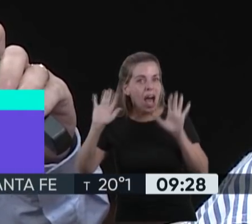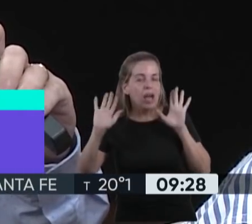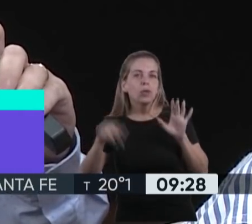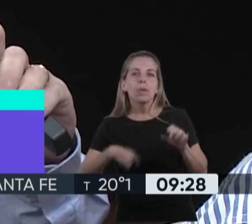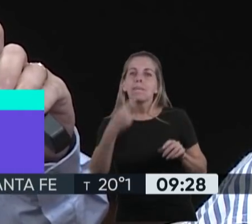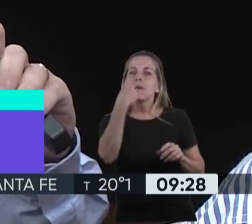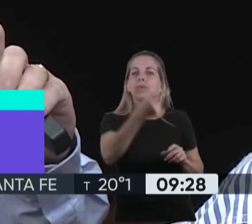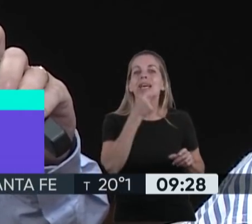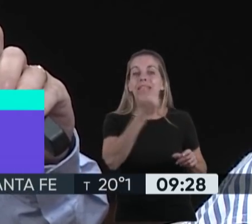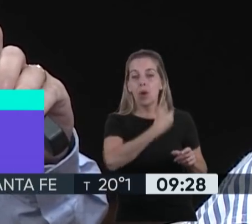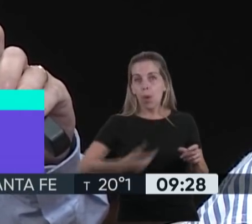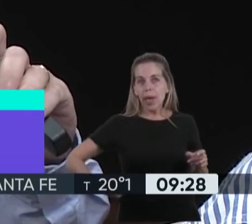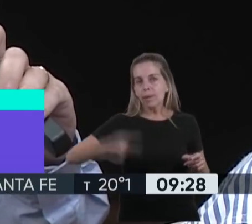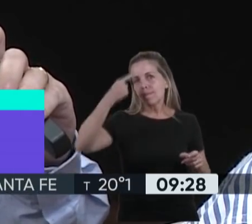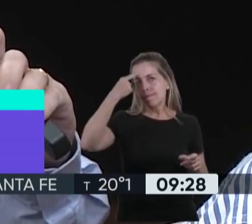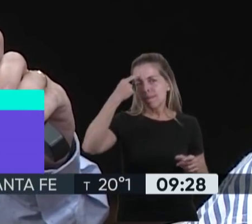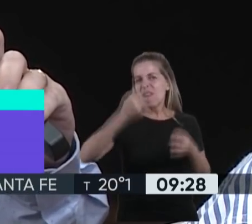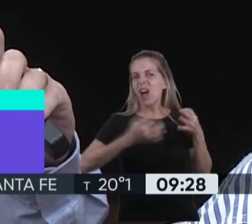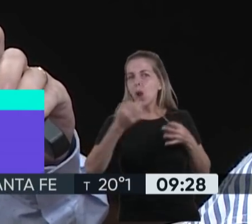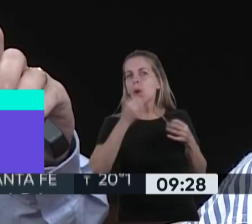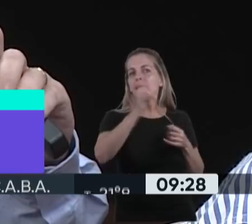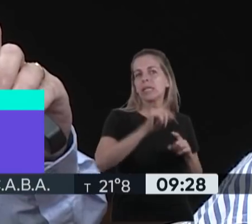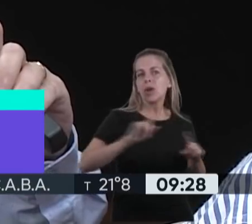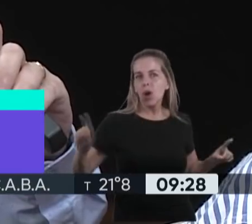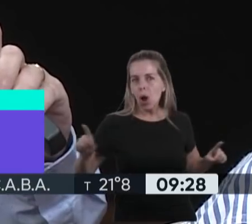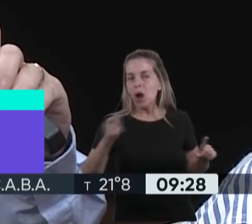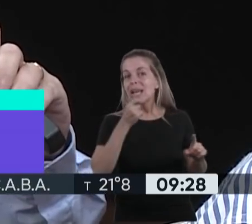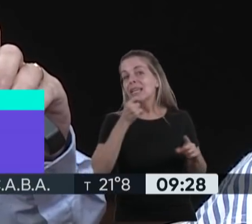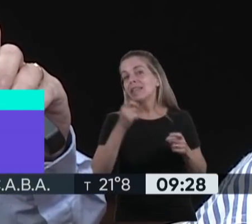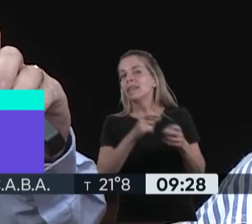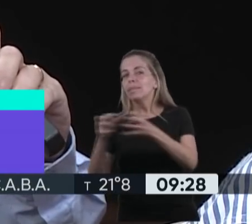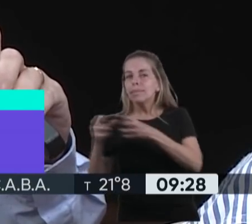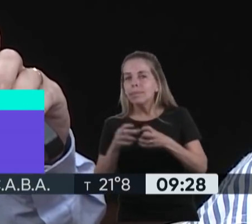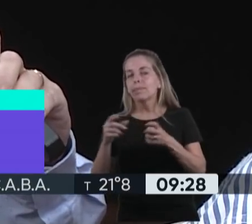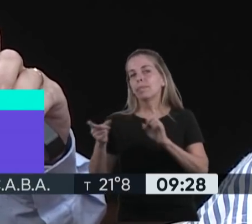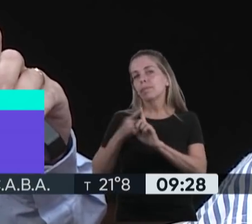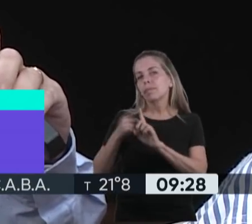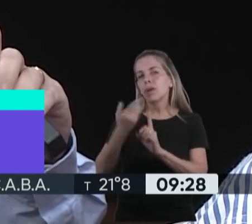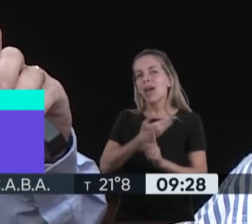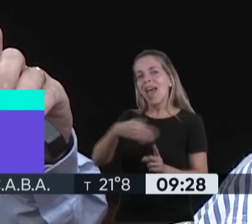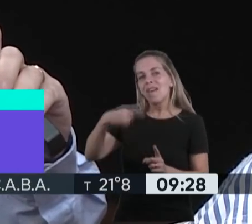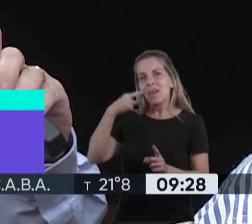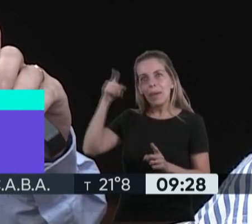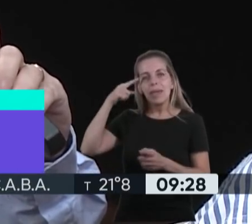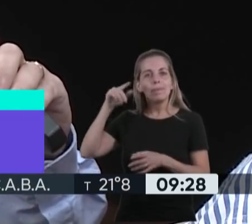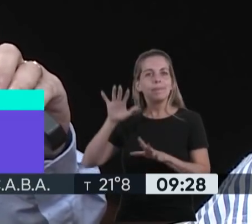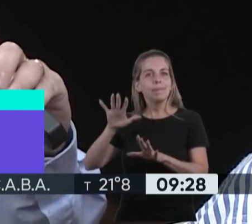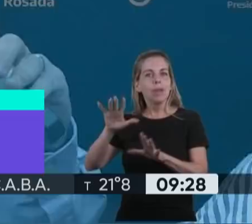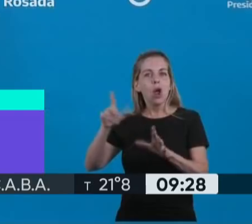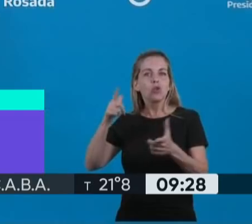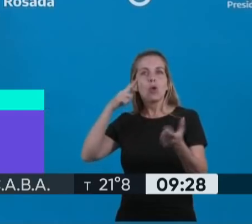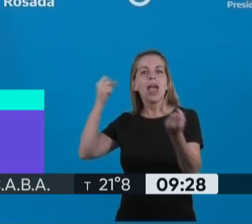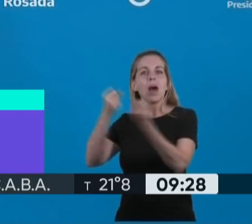lo tiene eso como una posibilidad, lo evalúa en caso de que las negociaciones con el fondo no avancen y no se alcance un